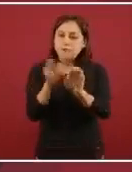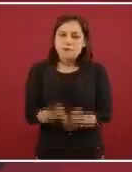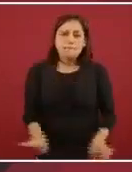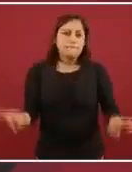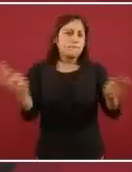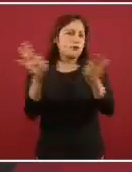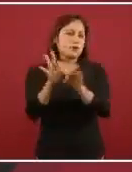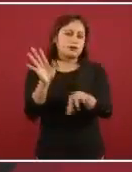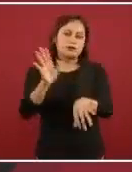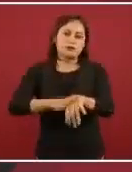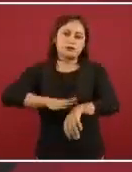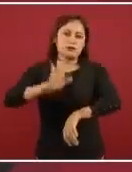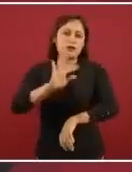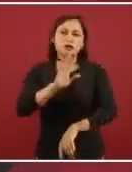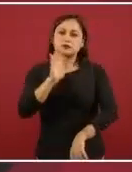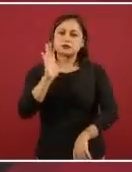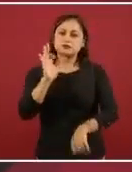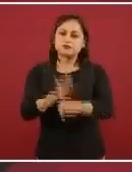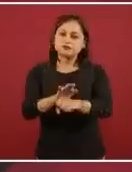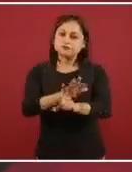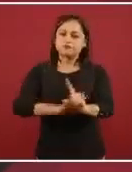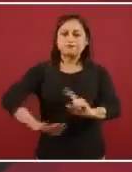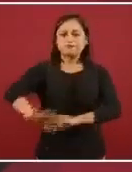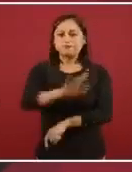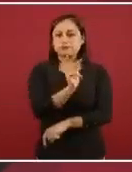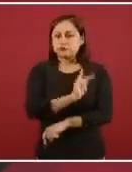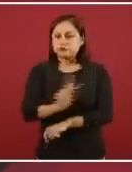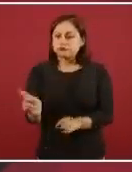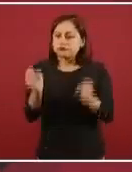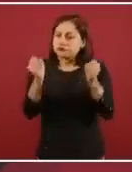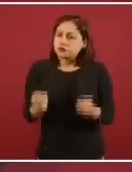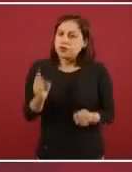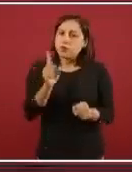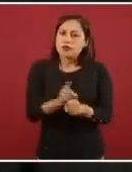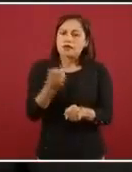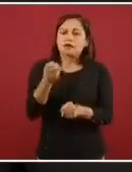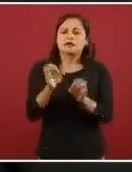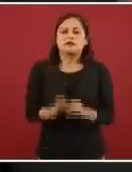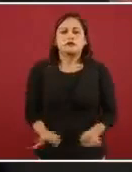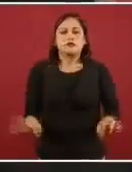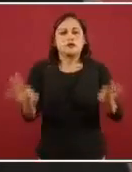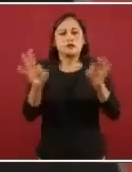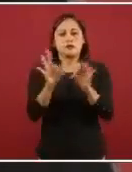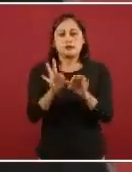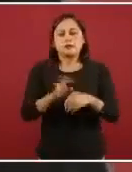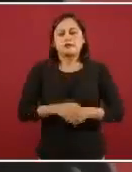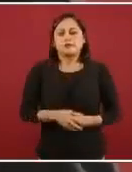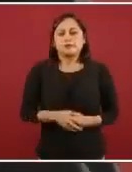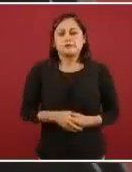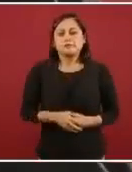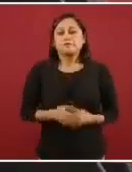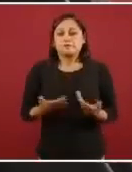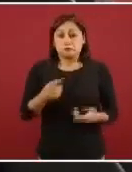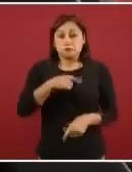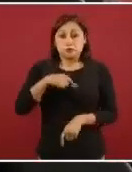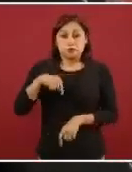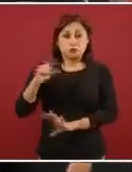la protección de los ciudadanos. Tenemos el